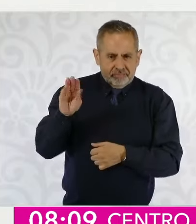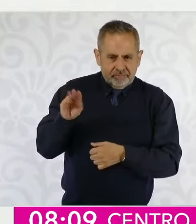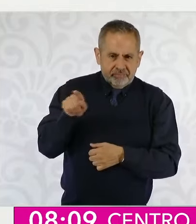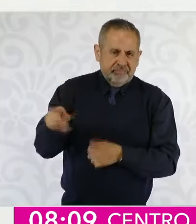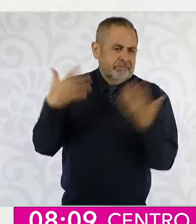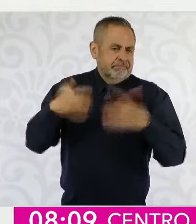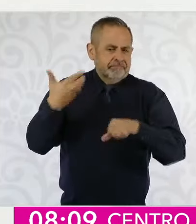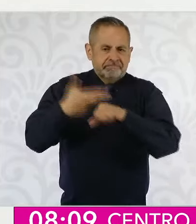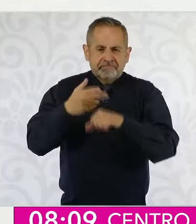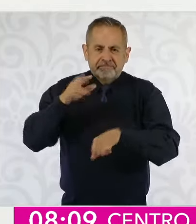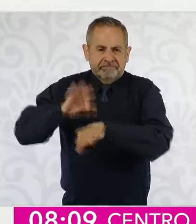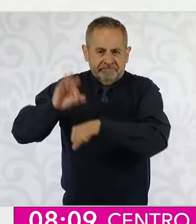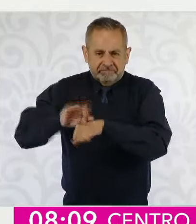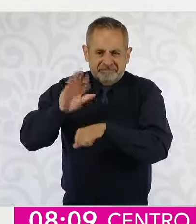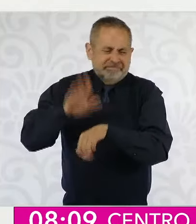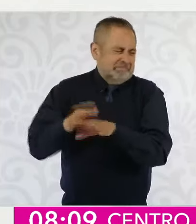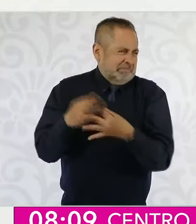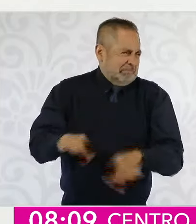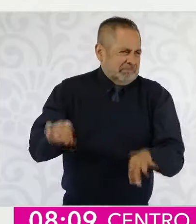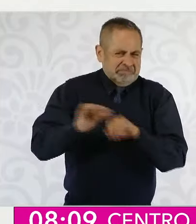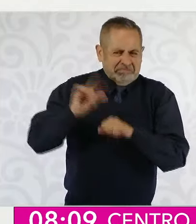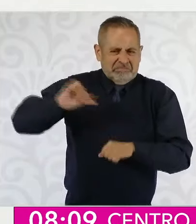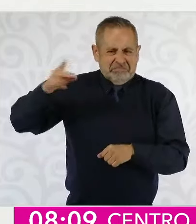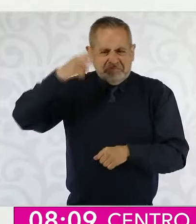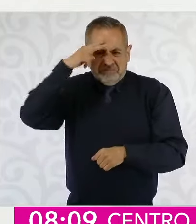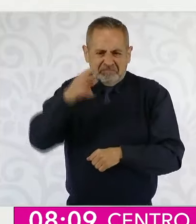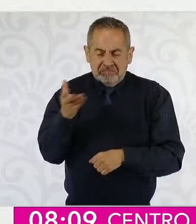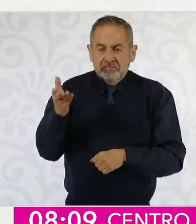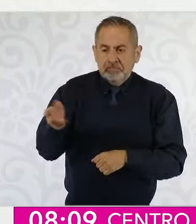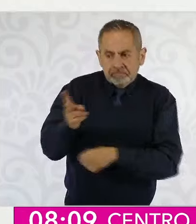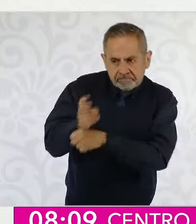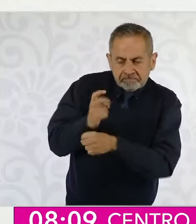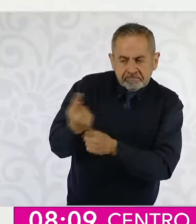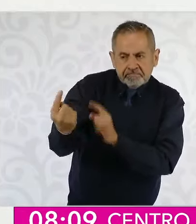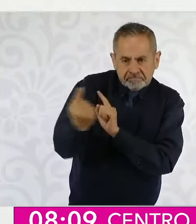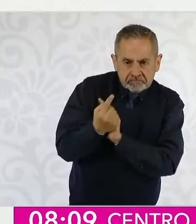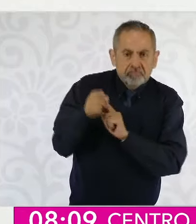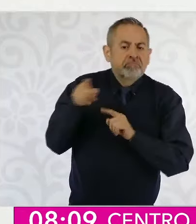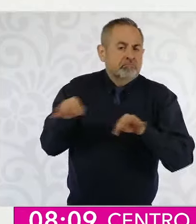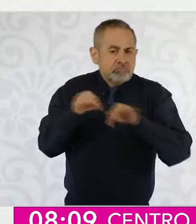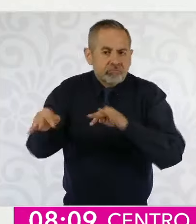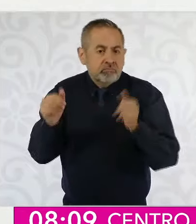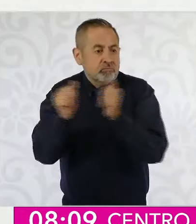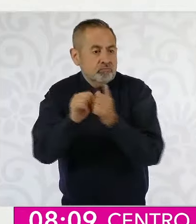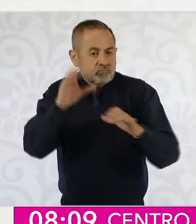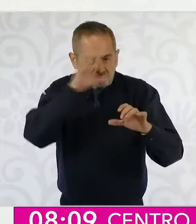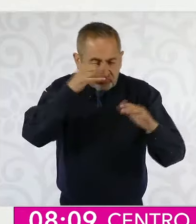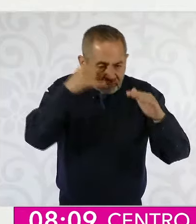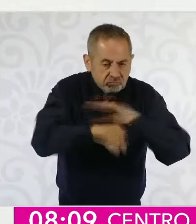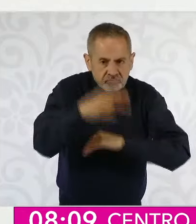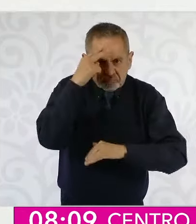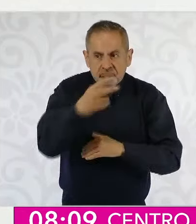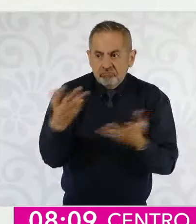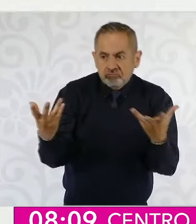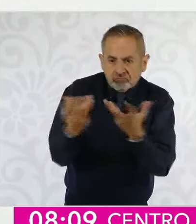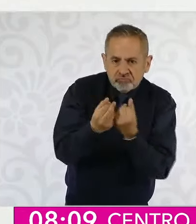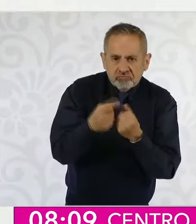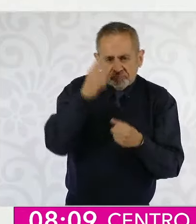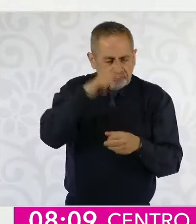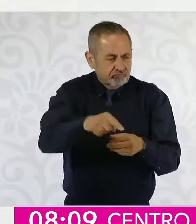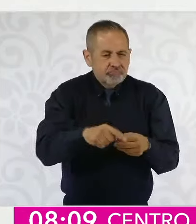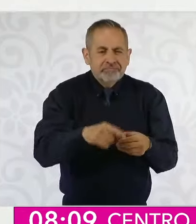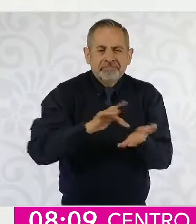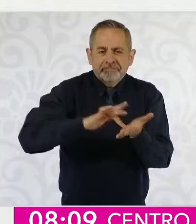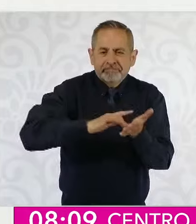empresas farmacéuticas más importantes de México. Lo tenemos porque ha trabajado con científicos mexicanos en el desarrollo de